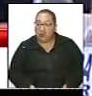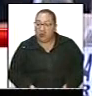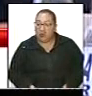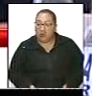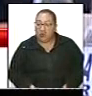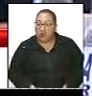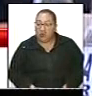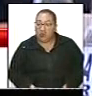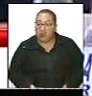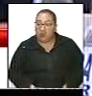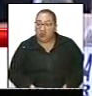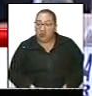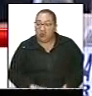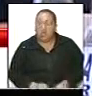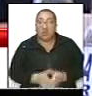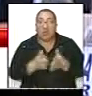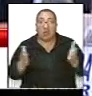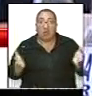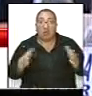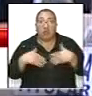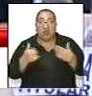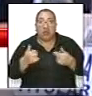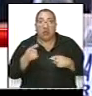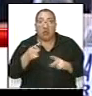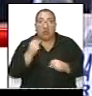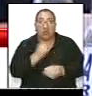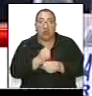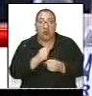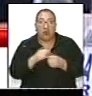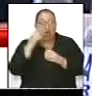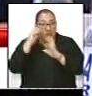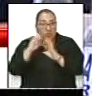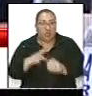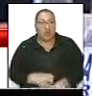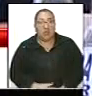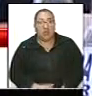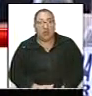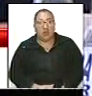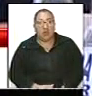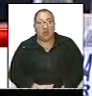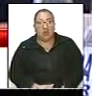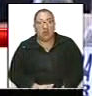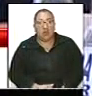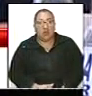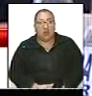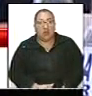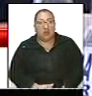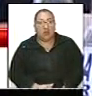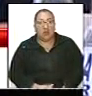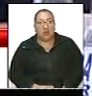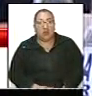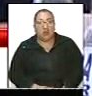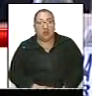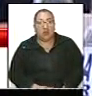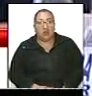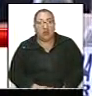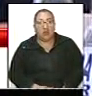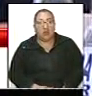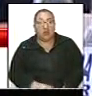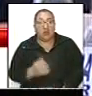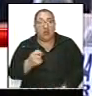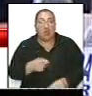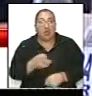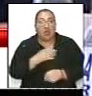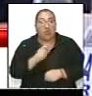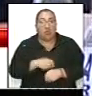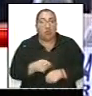más personas. Voy a tomar algunos ejemplos. En el tema de la minería hubo un desarrollo, que hoy en día, que es cierto, por momentos fue más